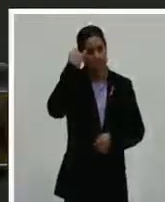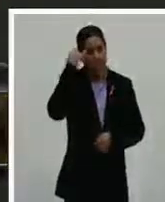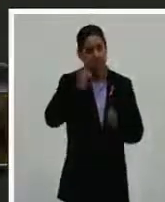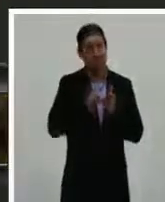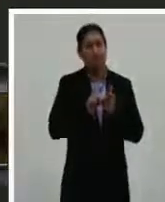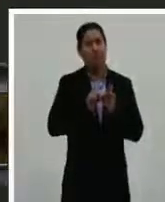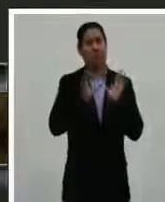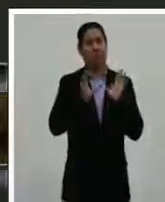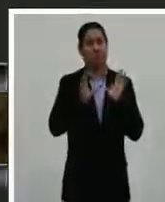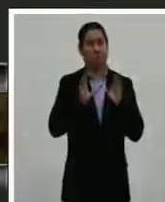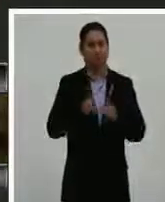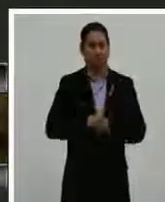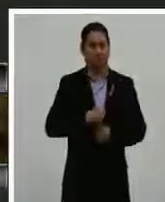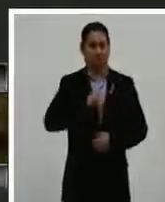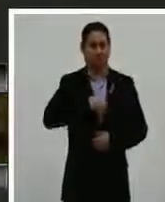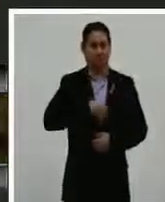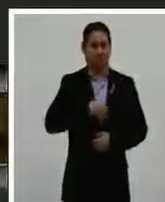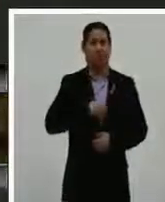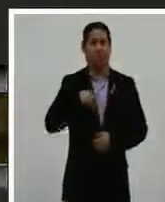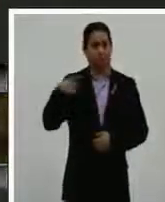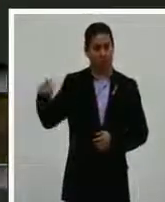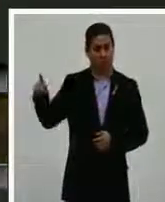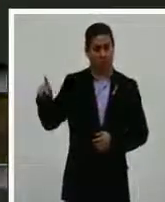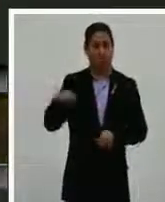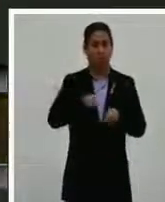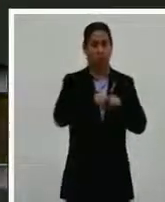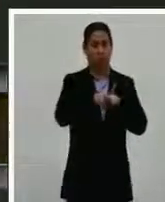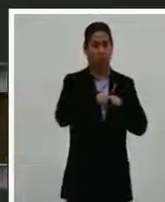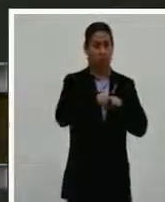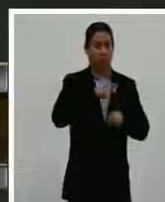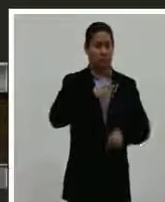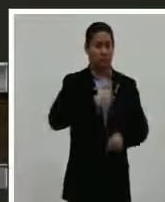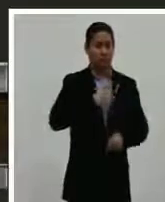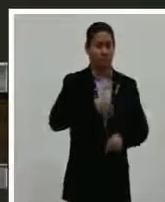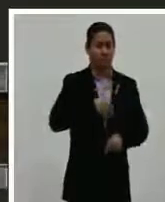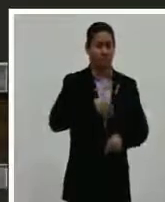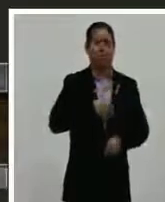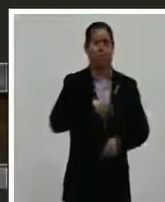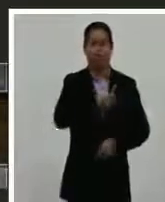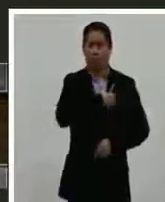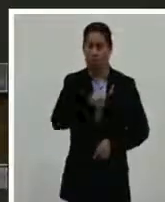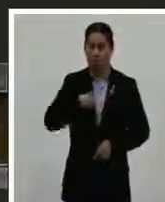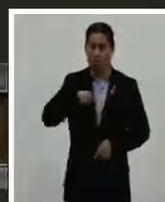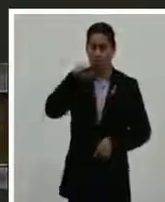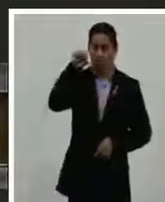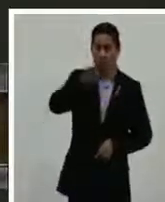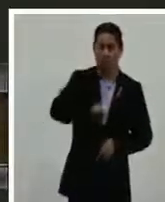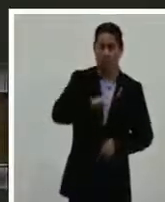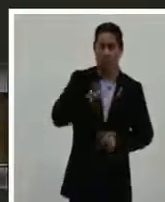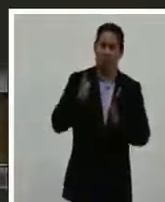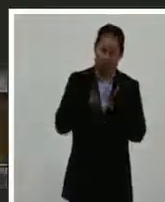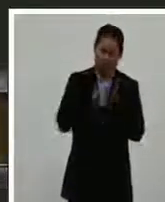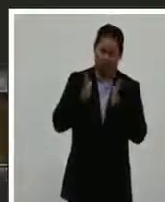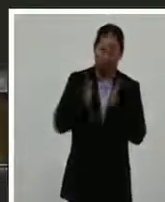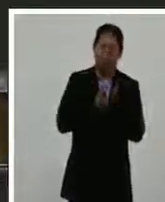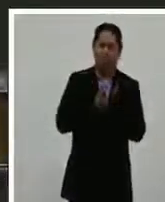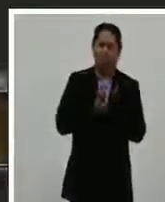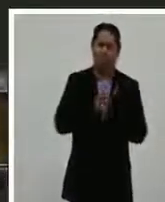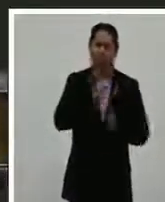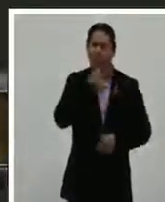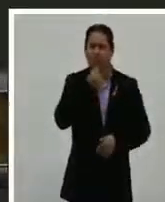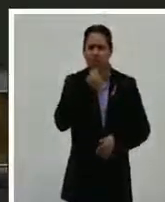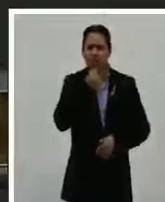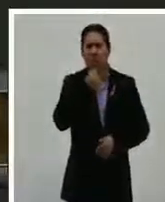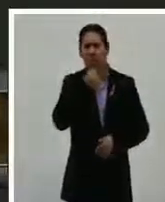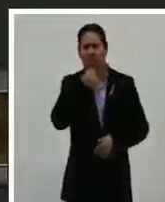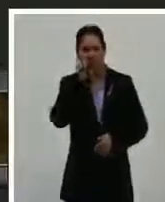cercano yo ya lo viví con mi hermano y hoy es nuestra obligación pelear junto a estas niñas y